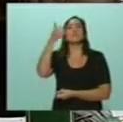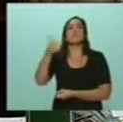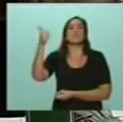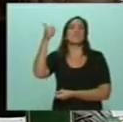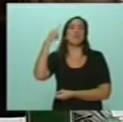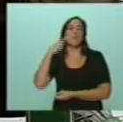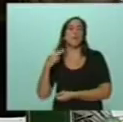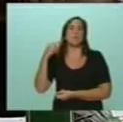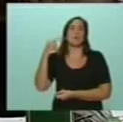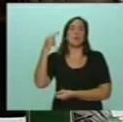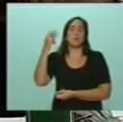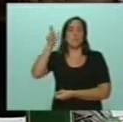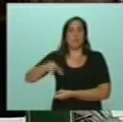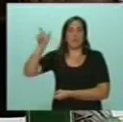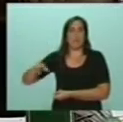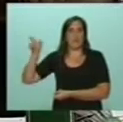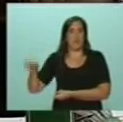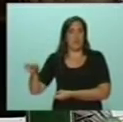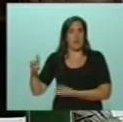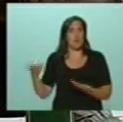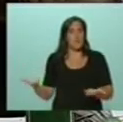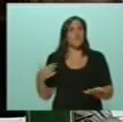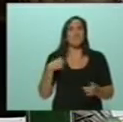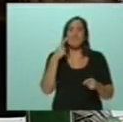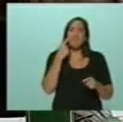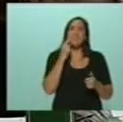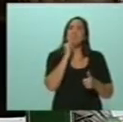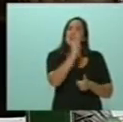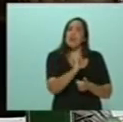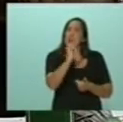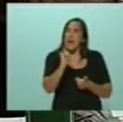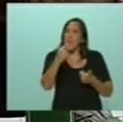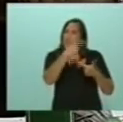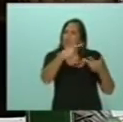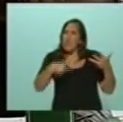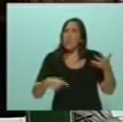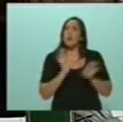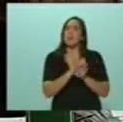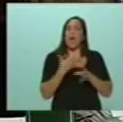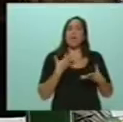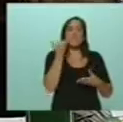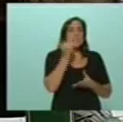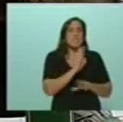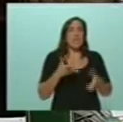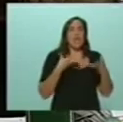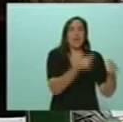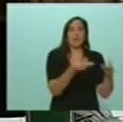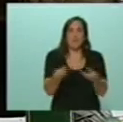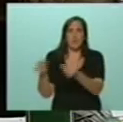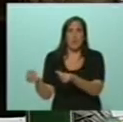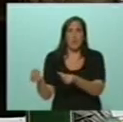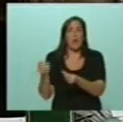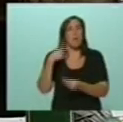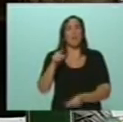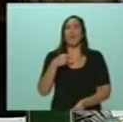38.569 personas. Quiero decirles algo. Estas son las ayudas o las asistencias que uno nunca hubiera querido tener